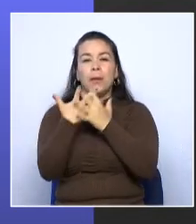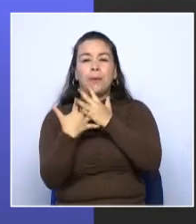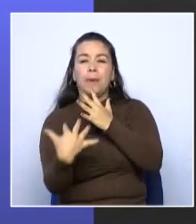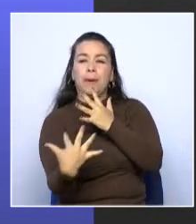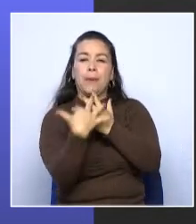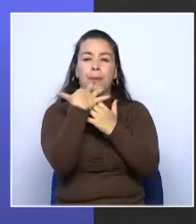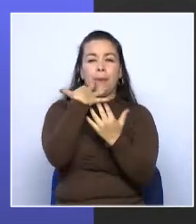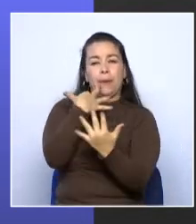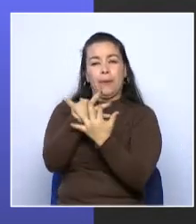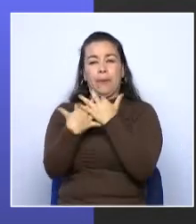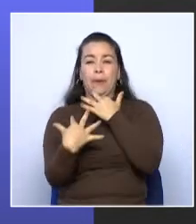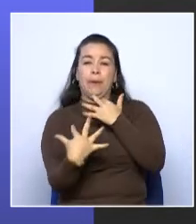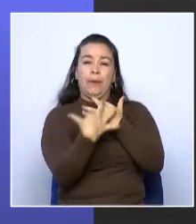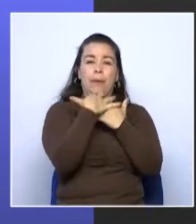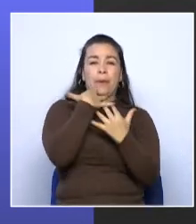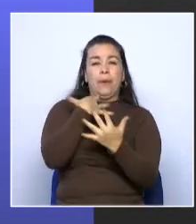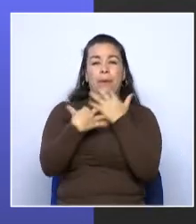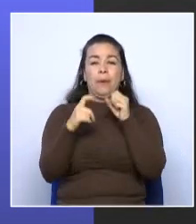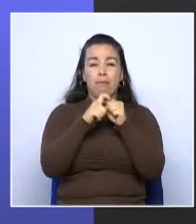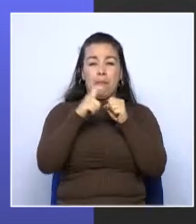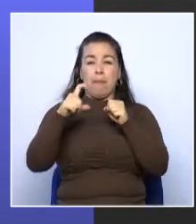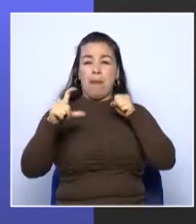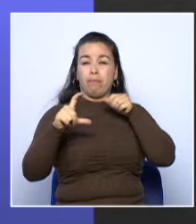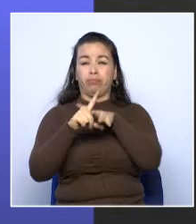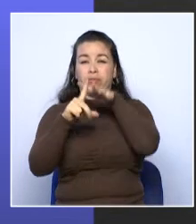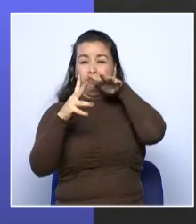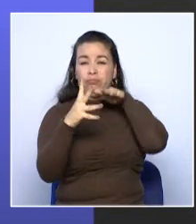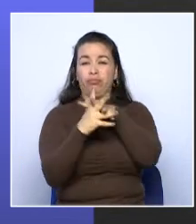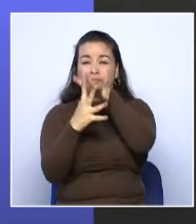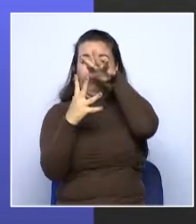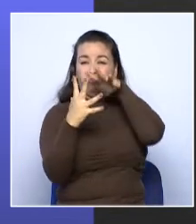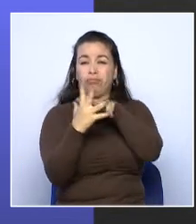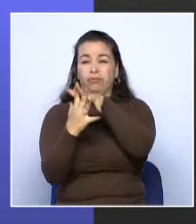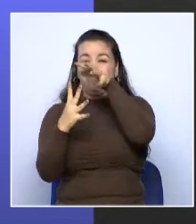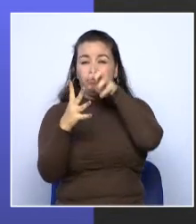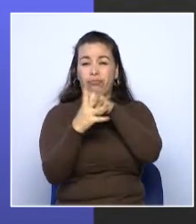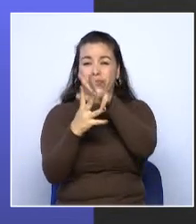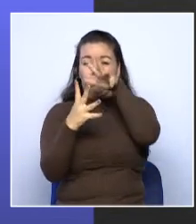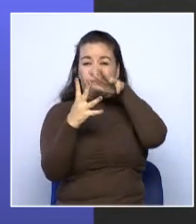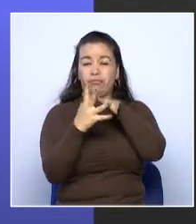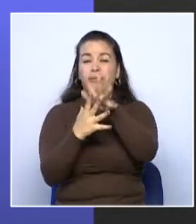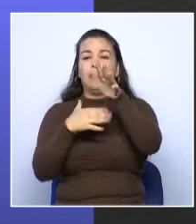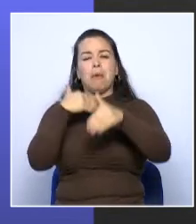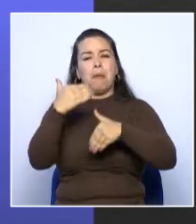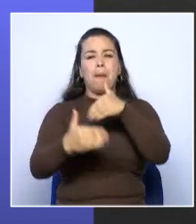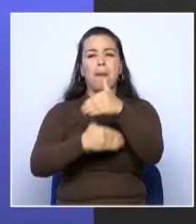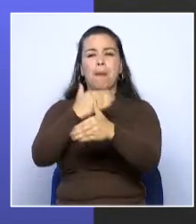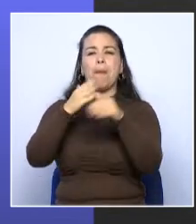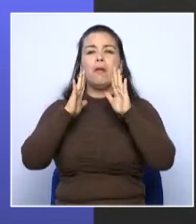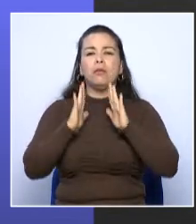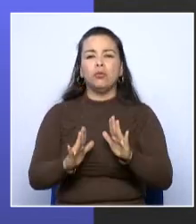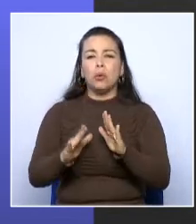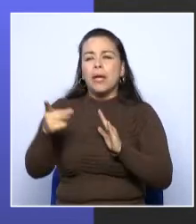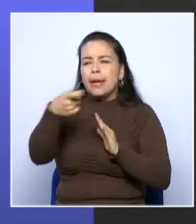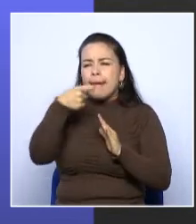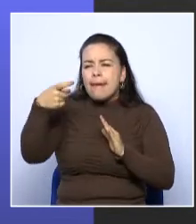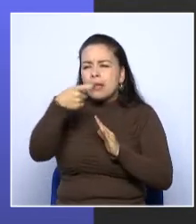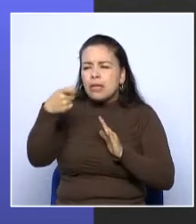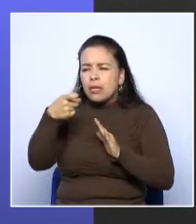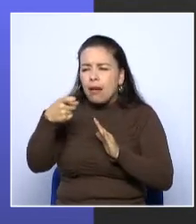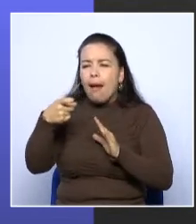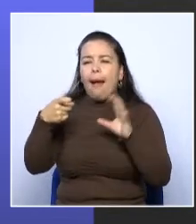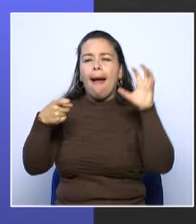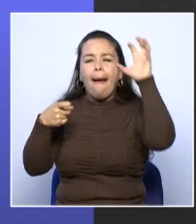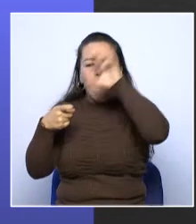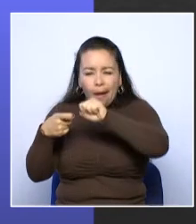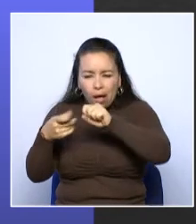Va pasando a diferentes velocidades y a medida que va chocando con esos tejidos, entonces genera, ¿sí? diferentes escalas de grises. Y así podemos diferenciar.